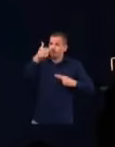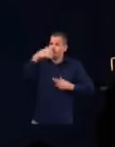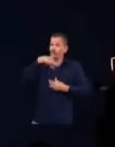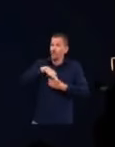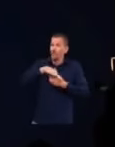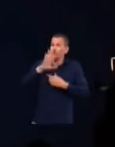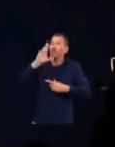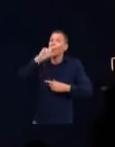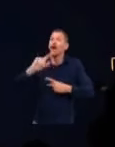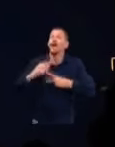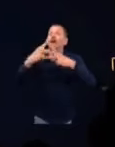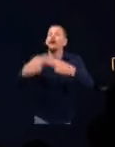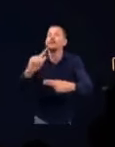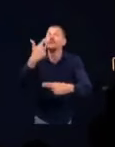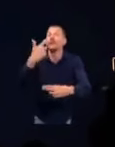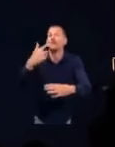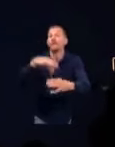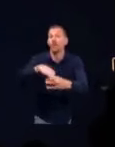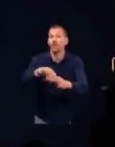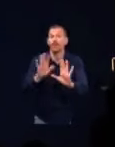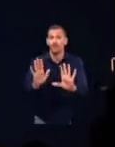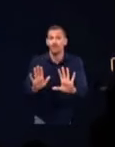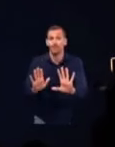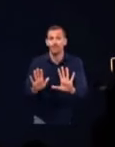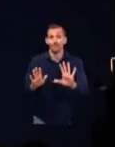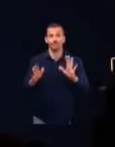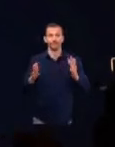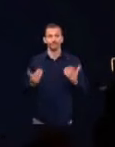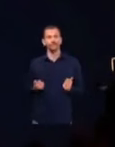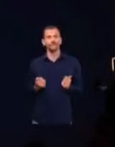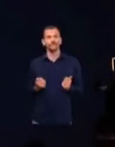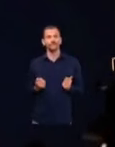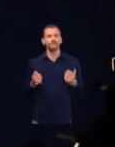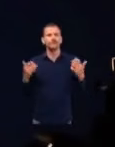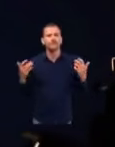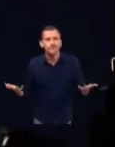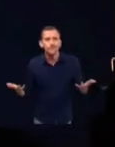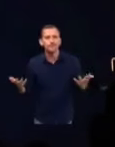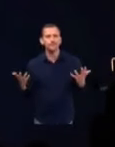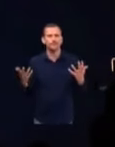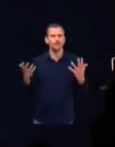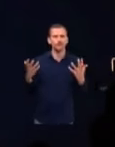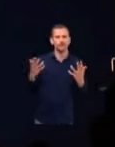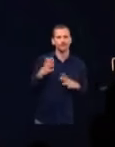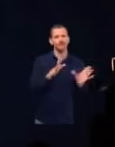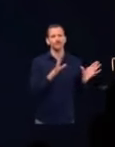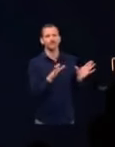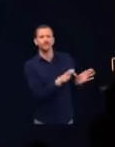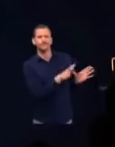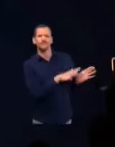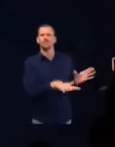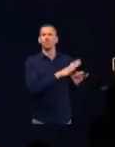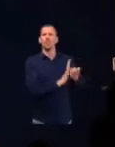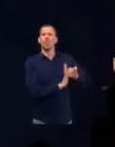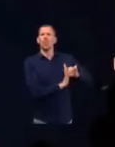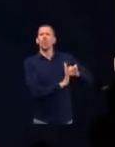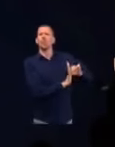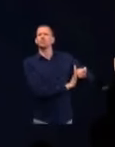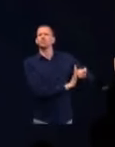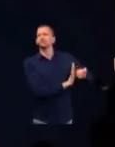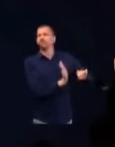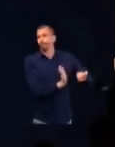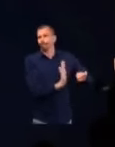determinante para evitar al país de tomber entre las manos de la coalición NUPES 2 y, en realidad, de una extrema gauche